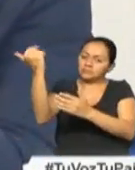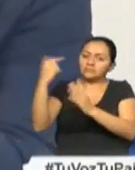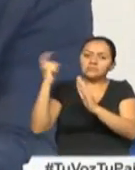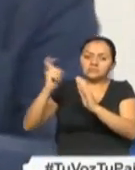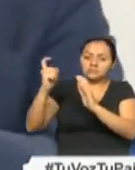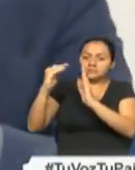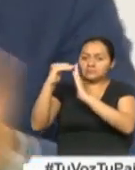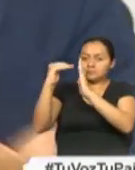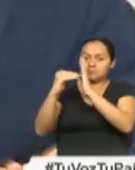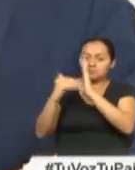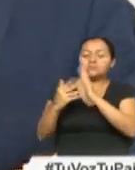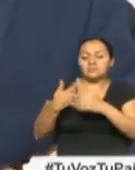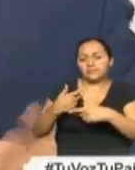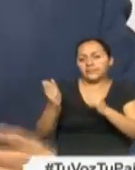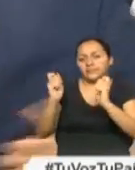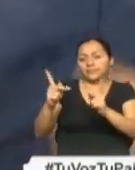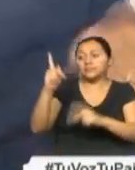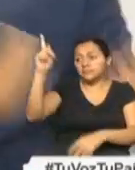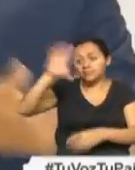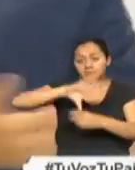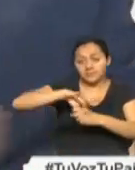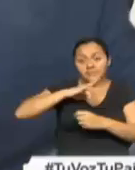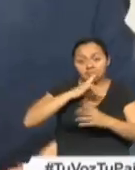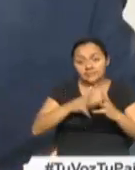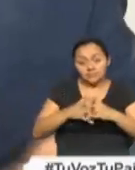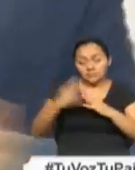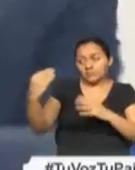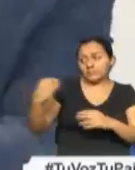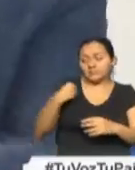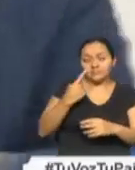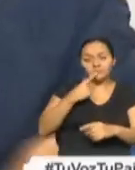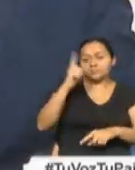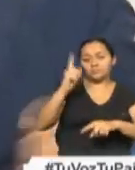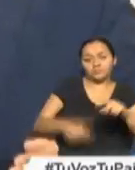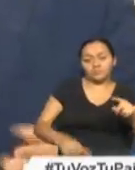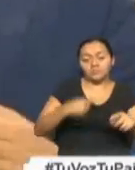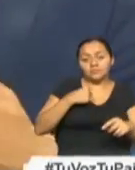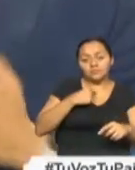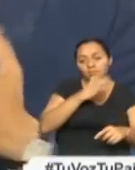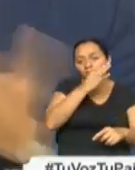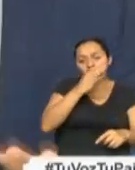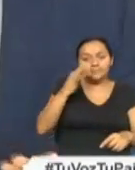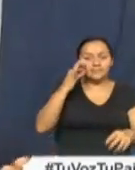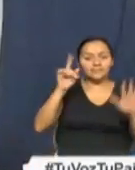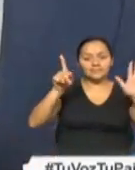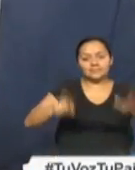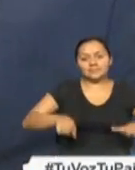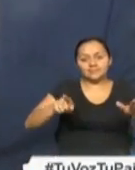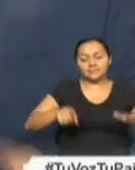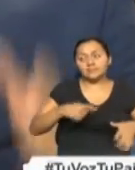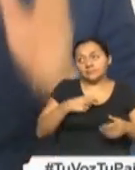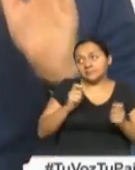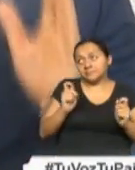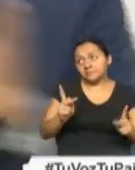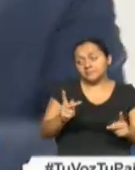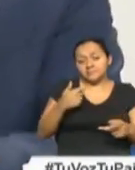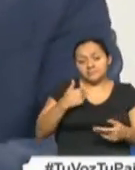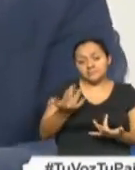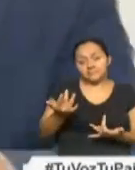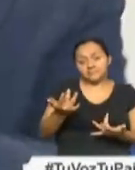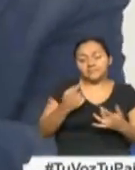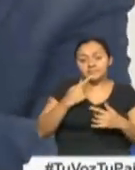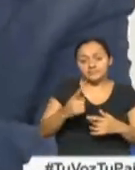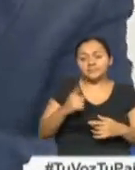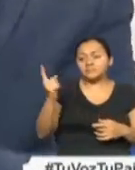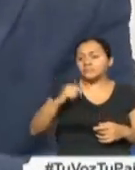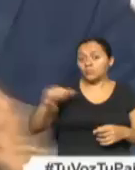todo se pueda ofrecer, las constituciones son diferentes. Nosotros podemos llegar hasta cierto punto, Perú y Colombia a otro. Entonces, cosas muy diferentes. Pero dice que Colombia y Perú ya